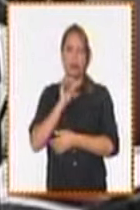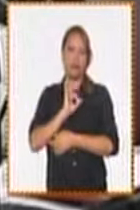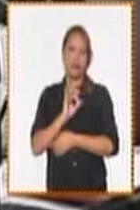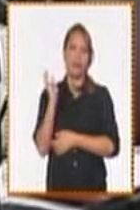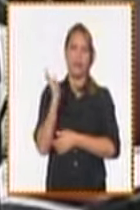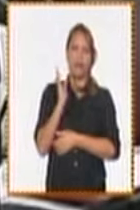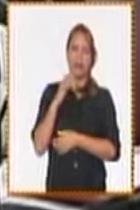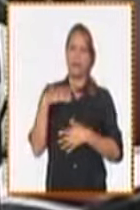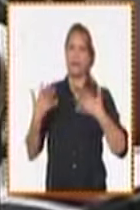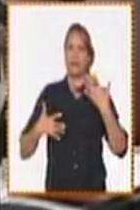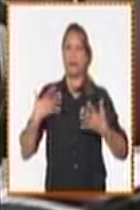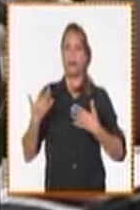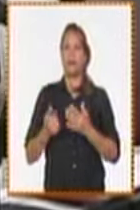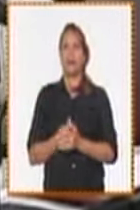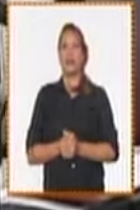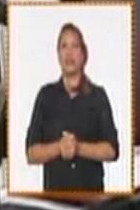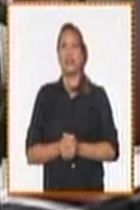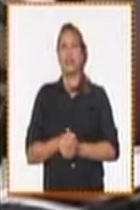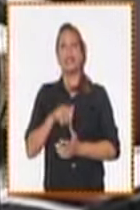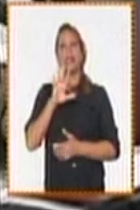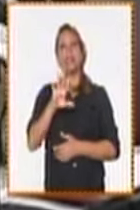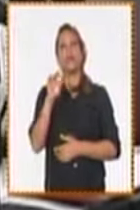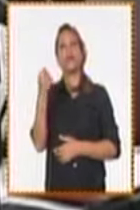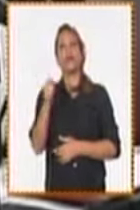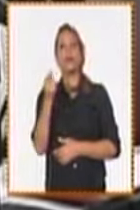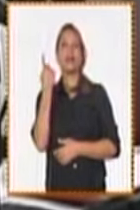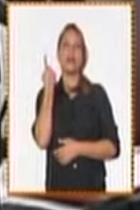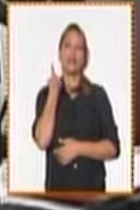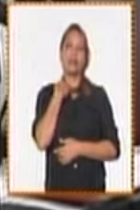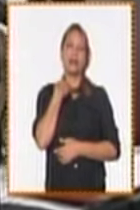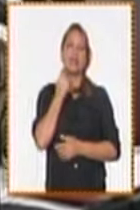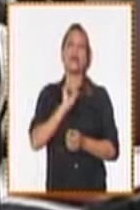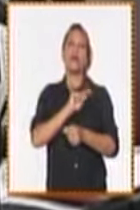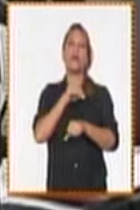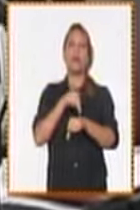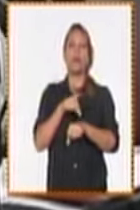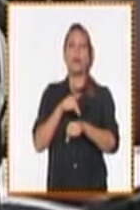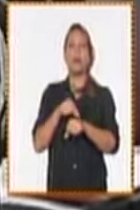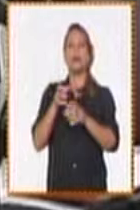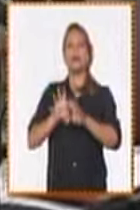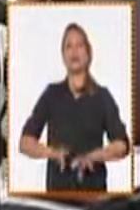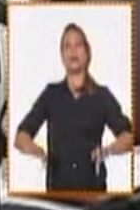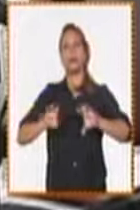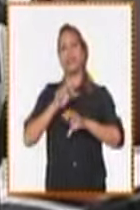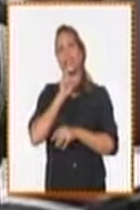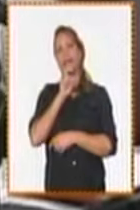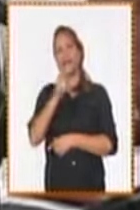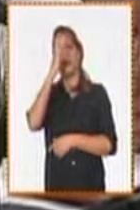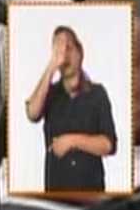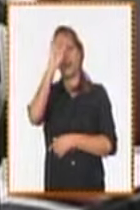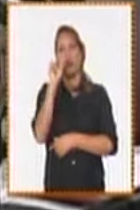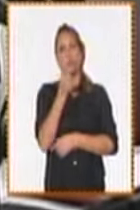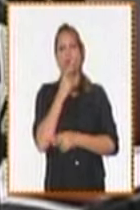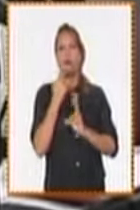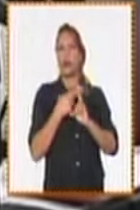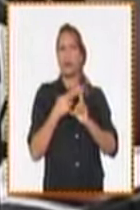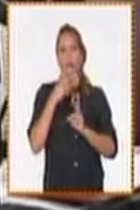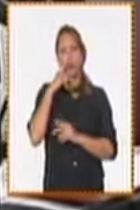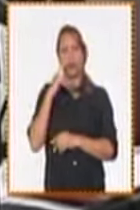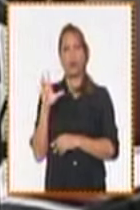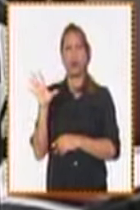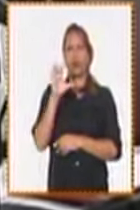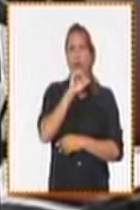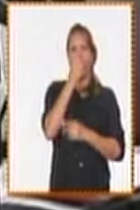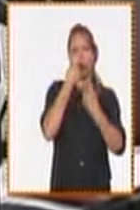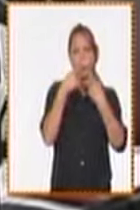y lógicamente en estos 510, en medio de muchas dificultades objetivas que estamos enfrentando, no solo Bayamo, que está enfrentando Cuba,